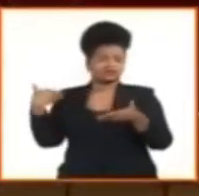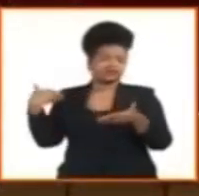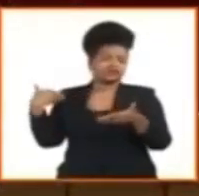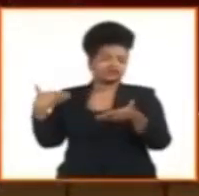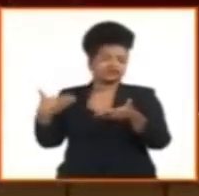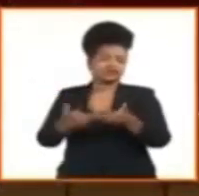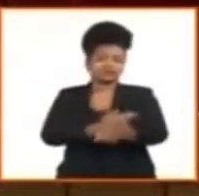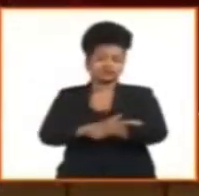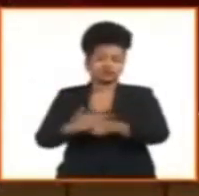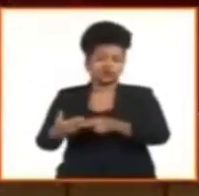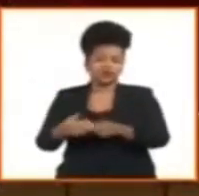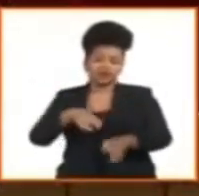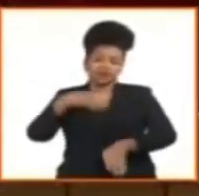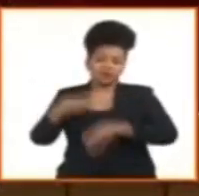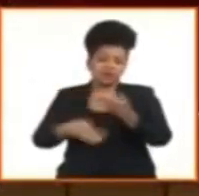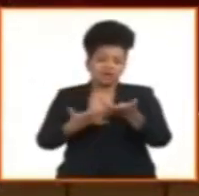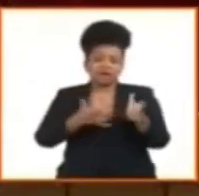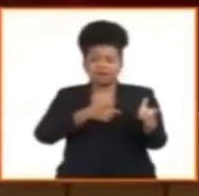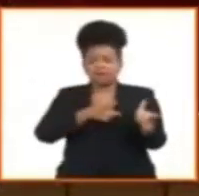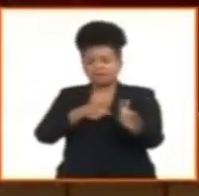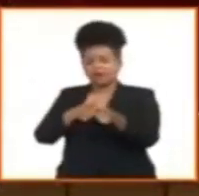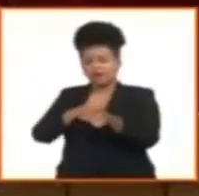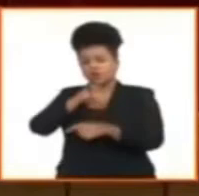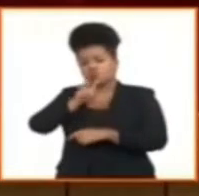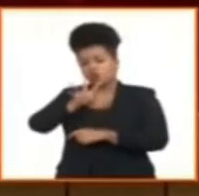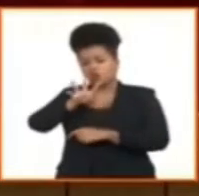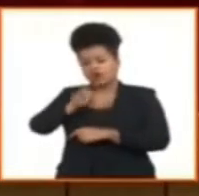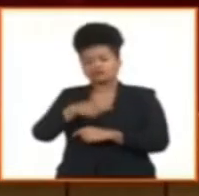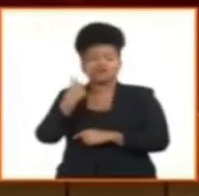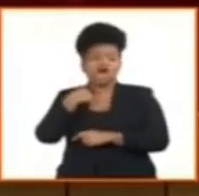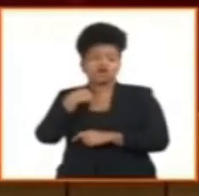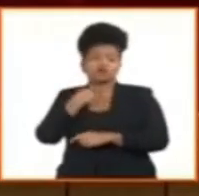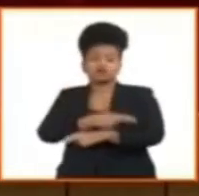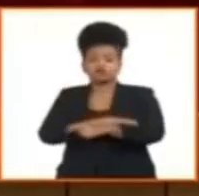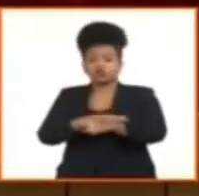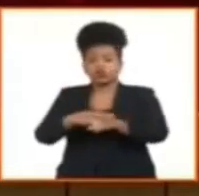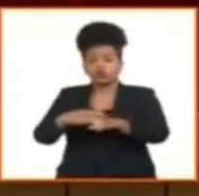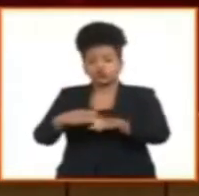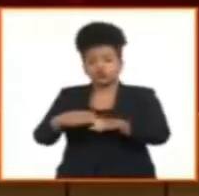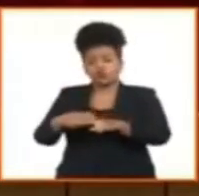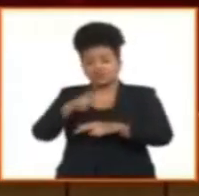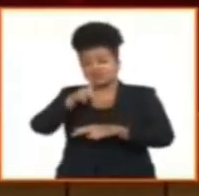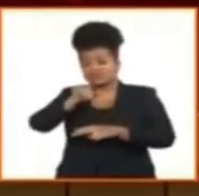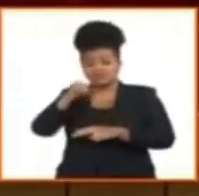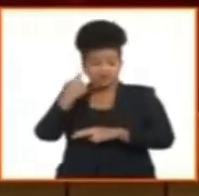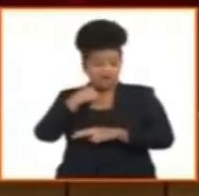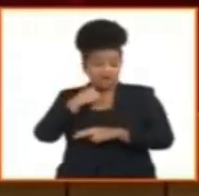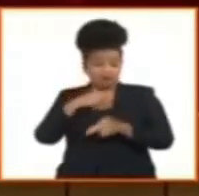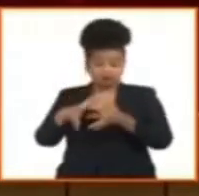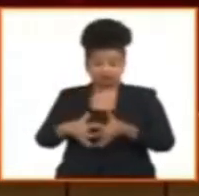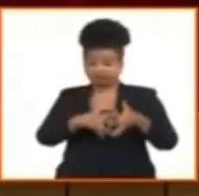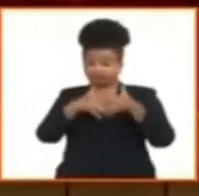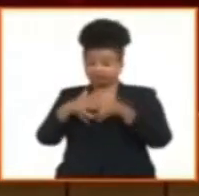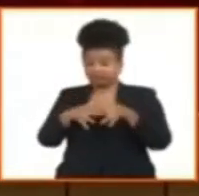matanzas. Durante sus más de 240 años de historia, solo hubo 16 años en los que el país norteamericano no